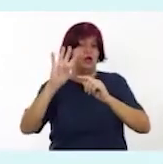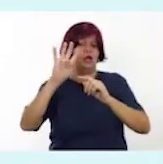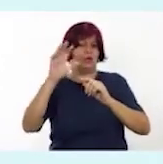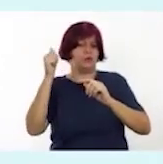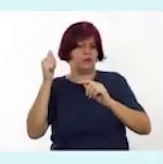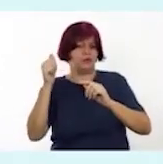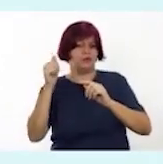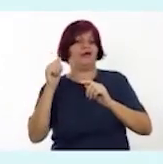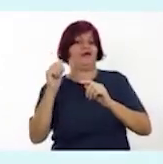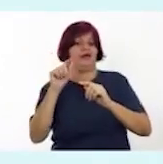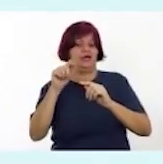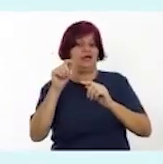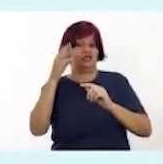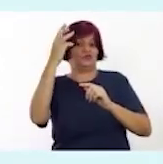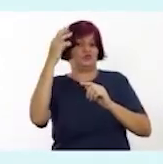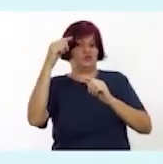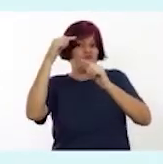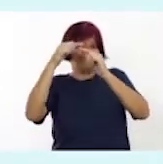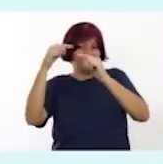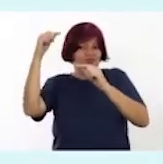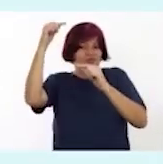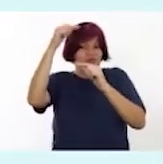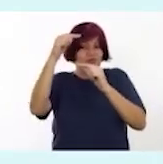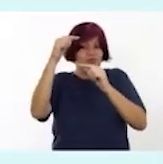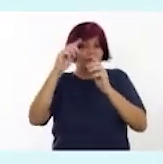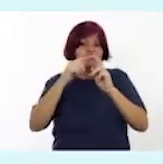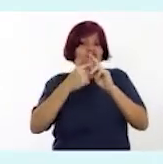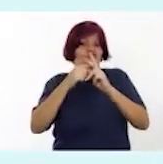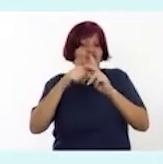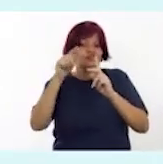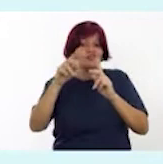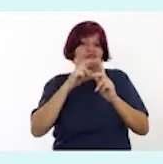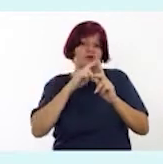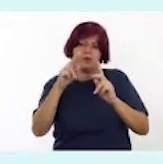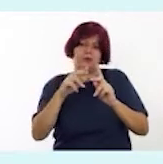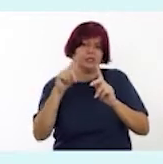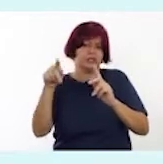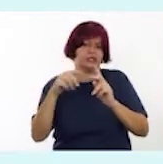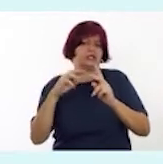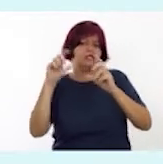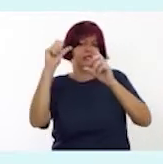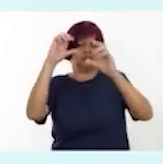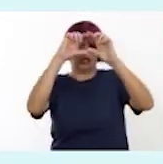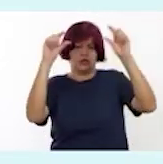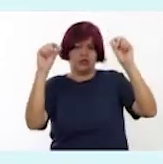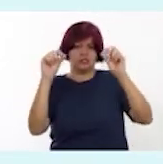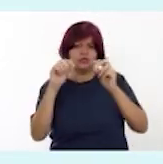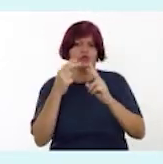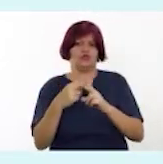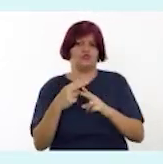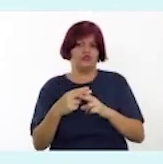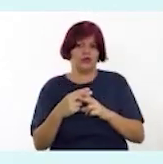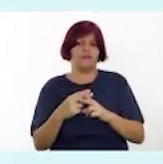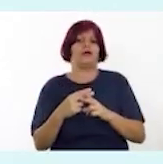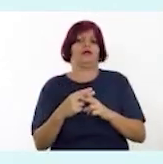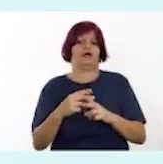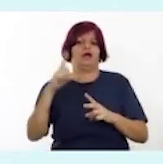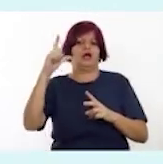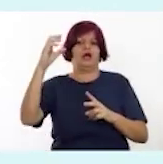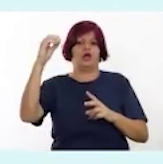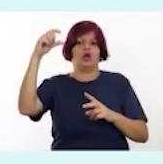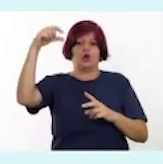que son exponentes, ¿de acuerdo? O que son soluciones de esas ecuaciones exponenciales, se le denomina logaritmos.